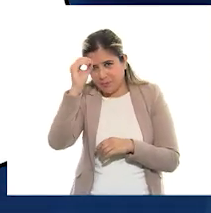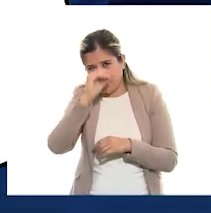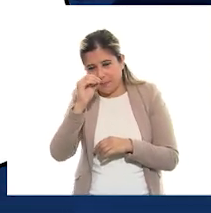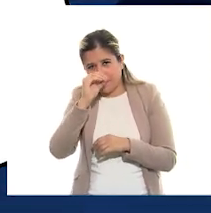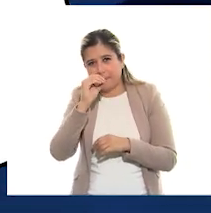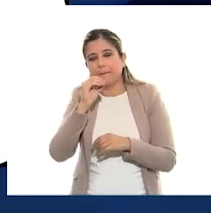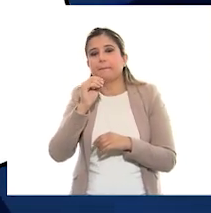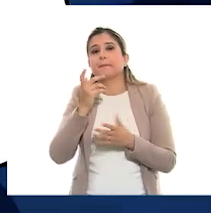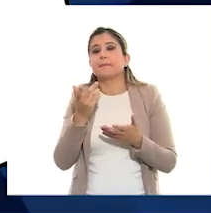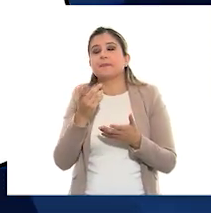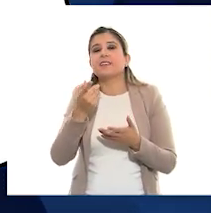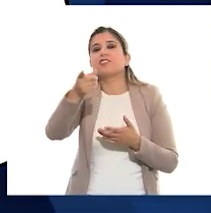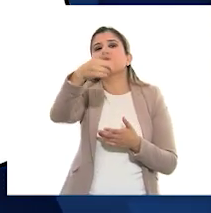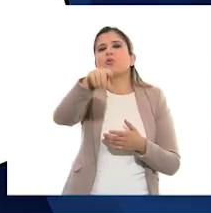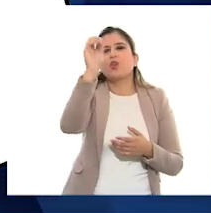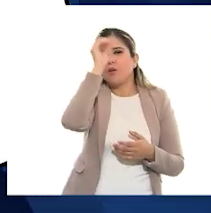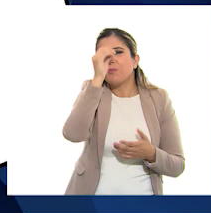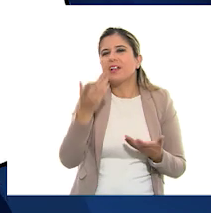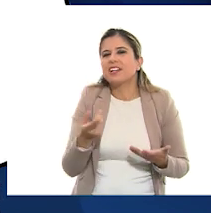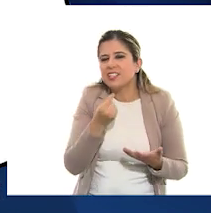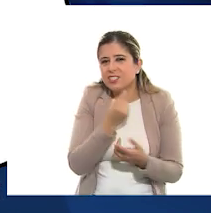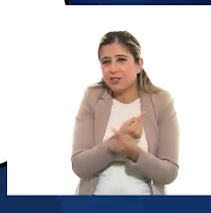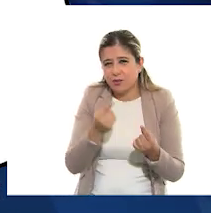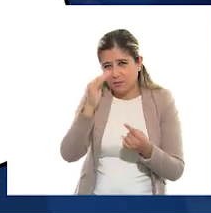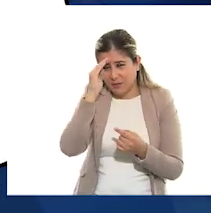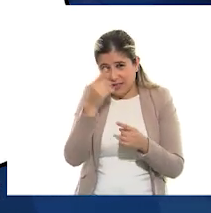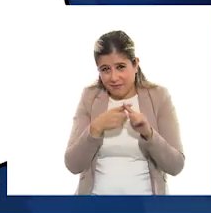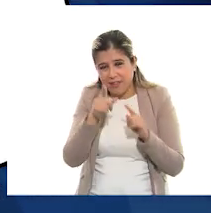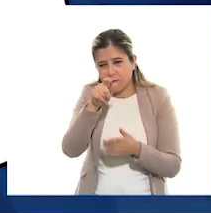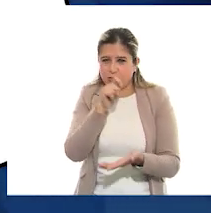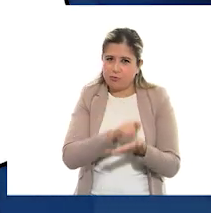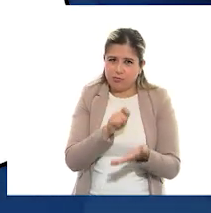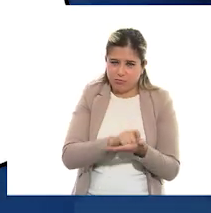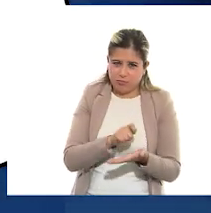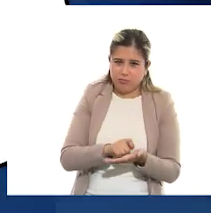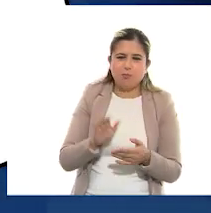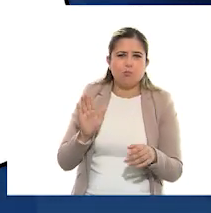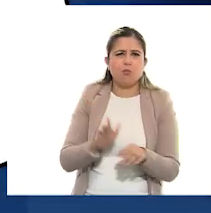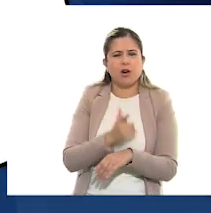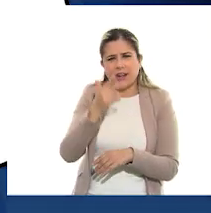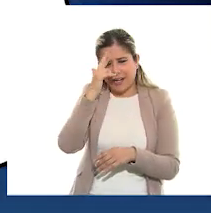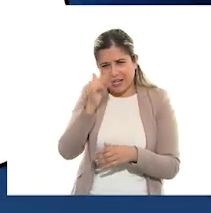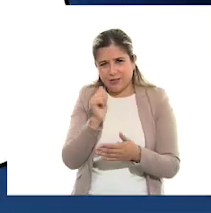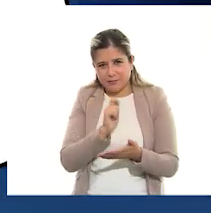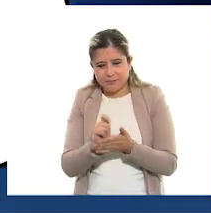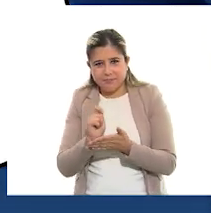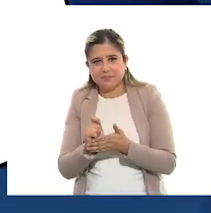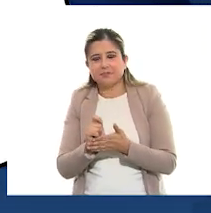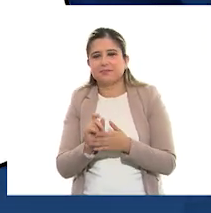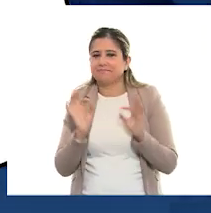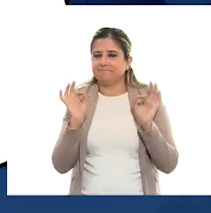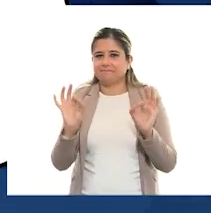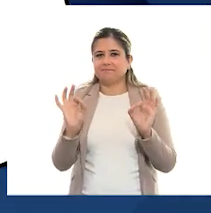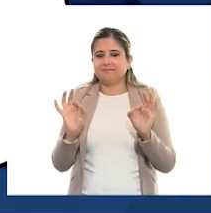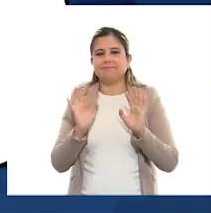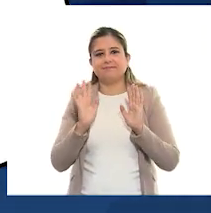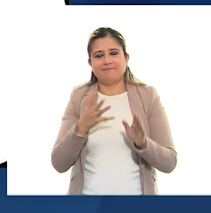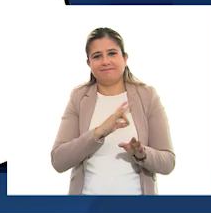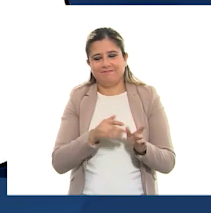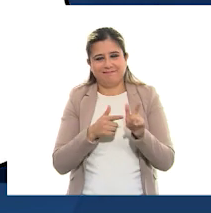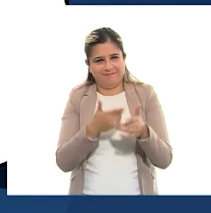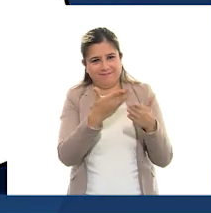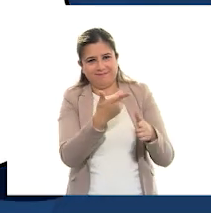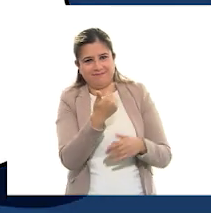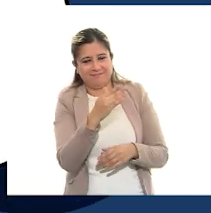¿O qué dicen niñas y niños? Si piensan distinto, anótenlo y escriban por qué. Y pues listo, ya puedes continuar tú,